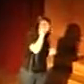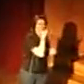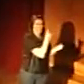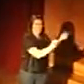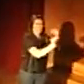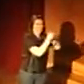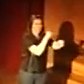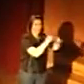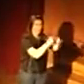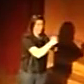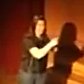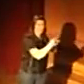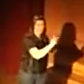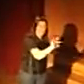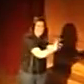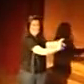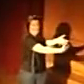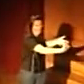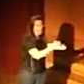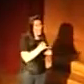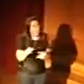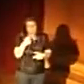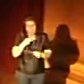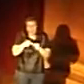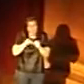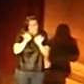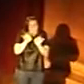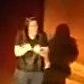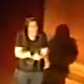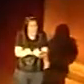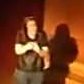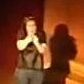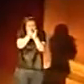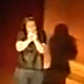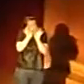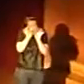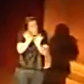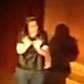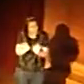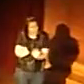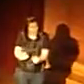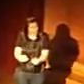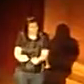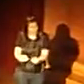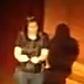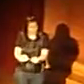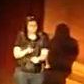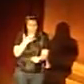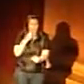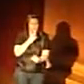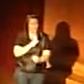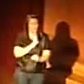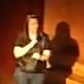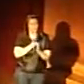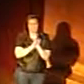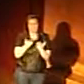perspectivas los monumentos tal como son para ser reproducidos como repertorios en libros vamos a decir de estudio no O por